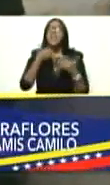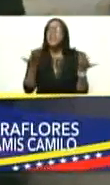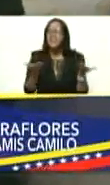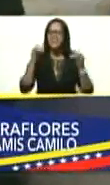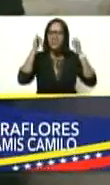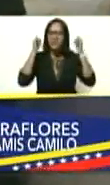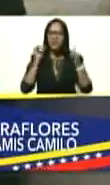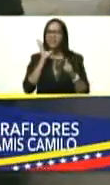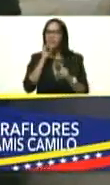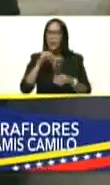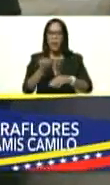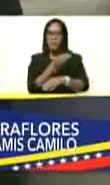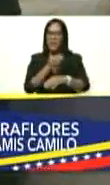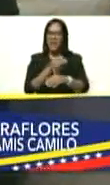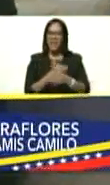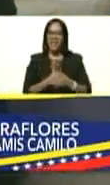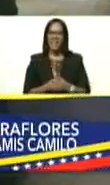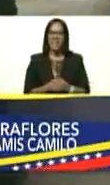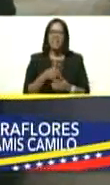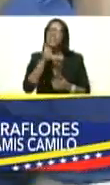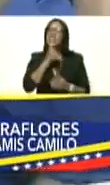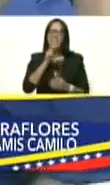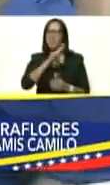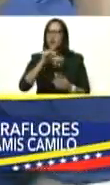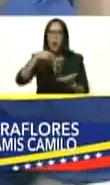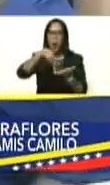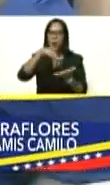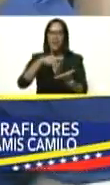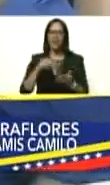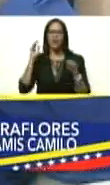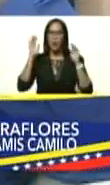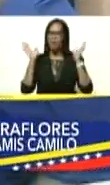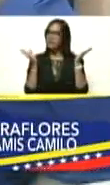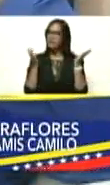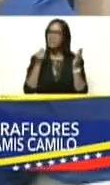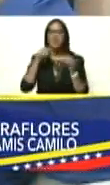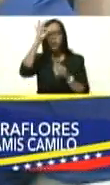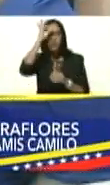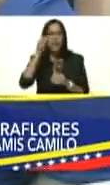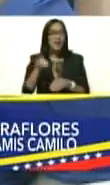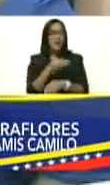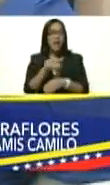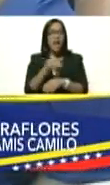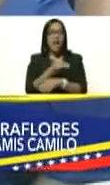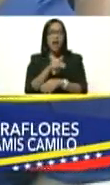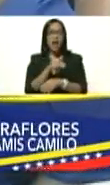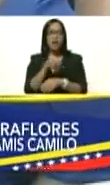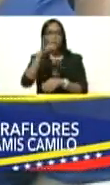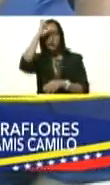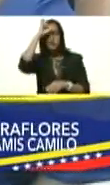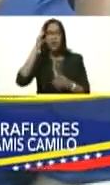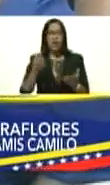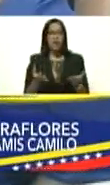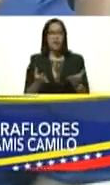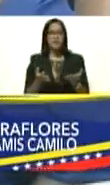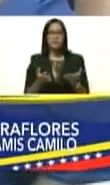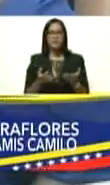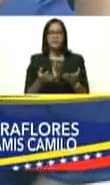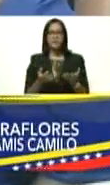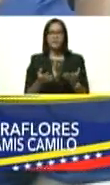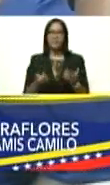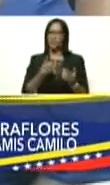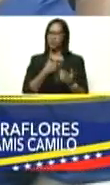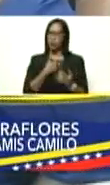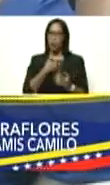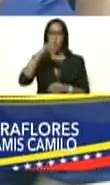merengue? ¿Quién no baila cuando ponen merengue? Es más, los que no saben bailar. Yo en una época cuando no sabía